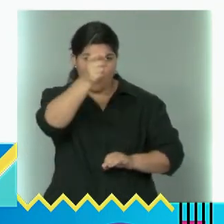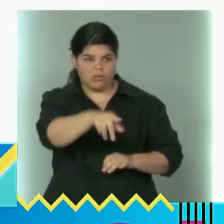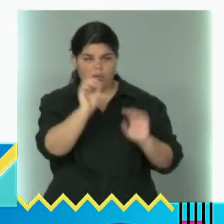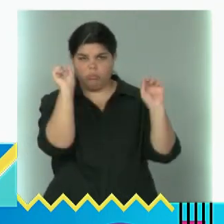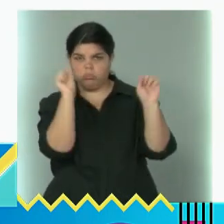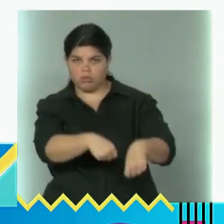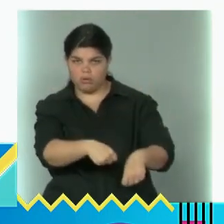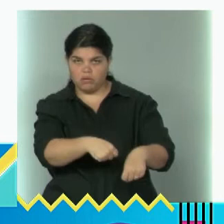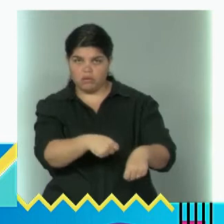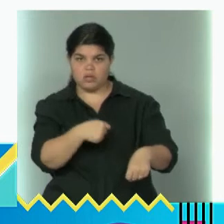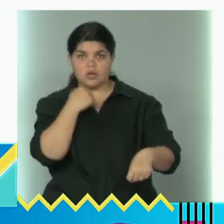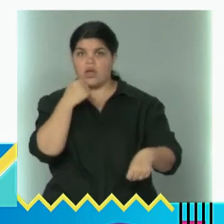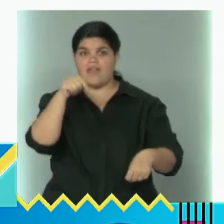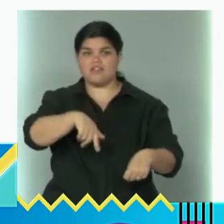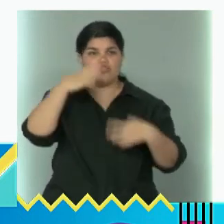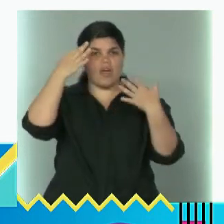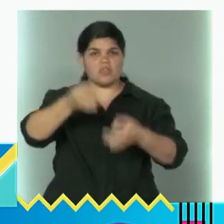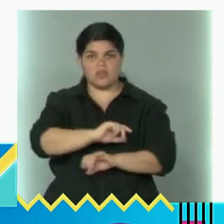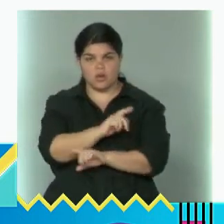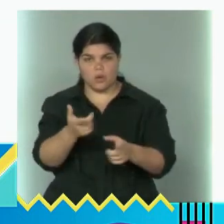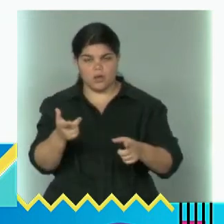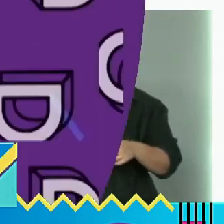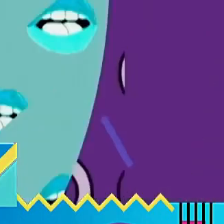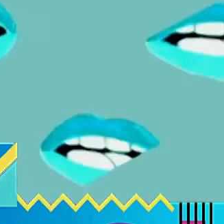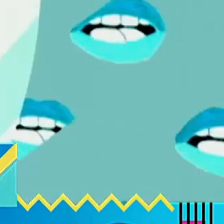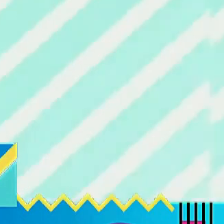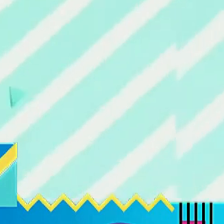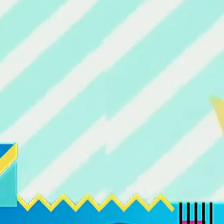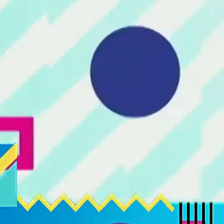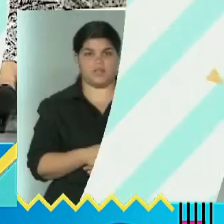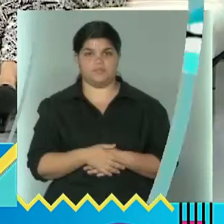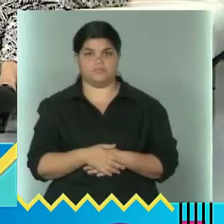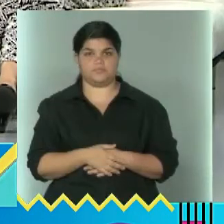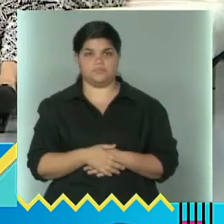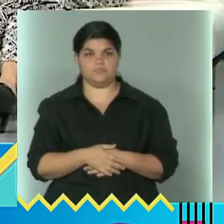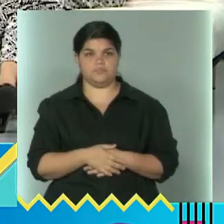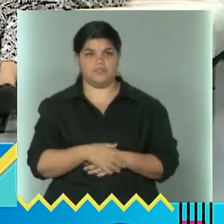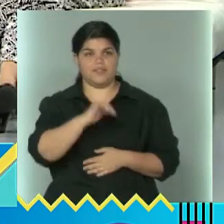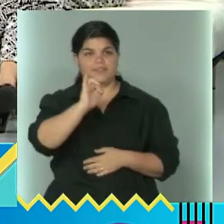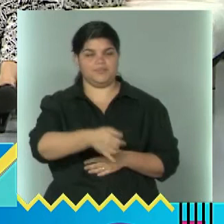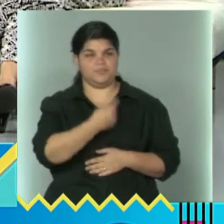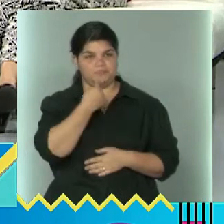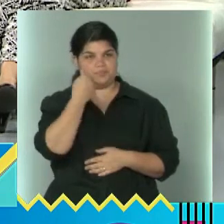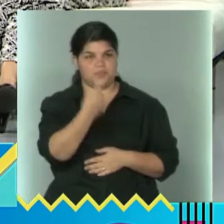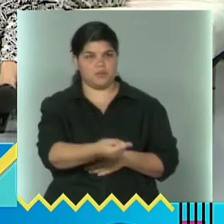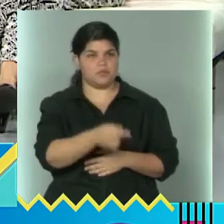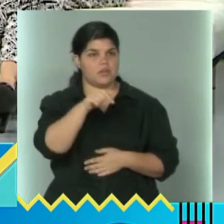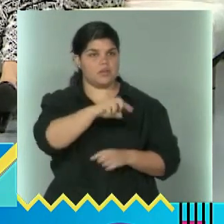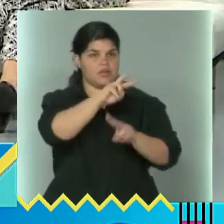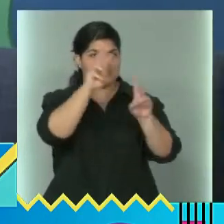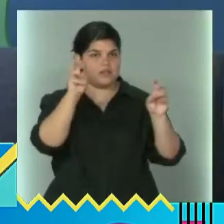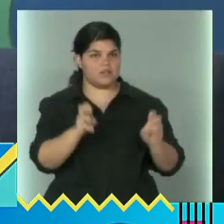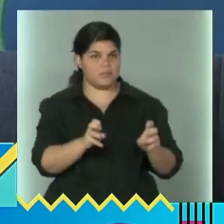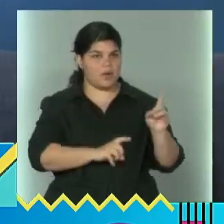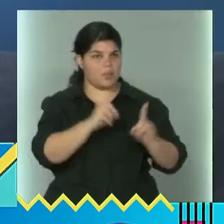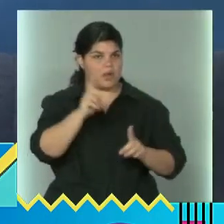otro, dado lo que yo hago, no hay ética. Bien. Claro, vamos a la pregunta. Vamos a esa pregunta, de alguna forma. ¿Cuáles son los temas que más consultan?